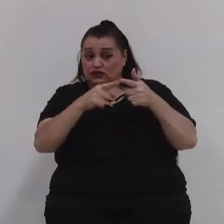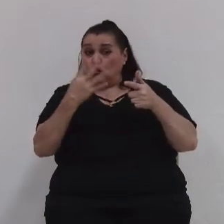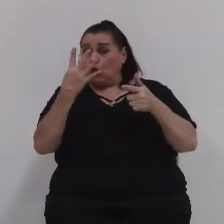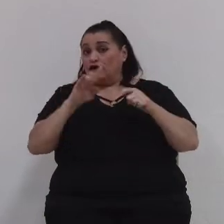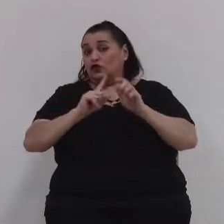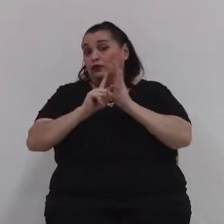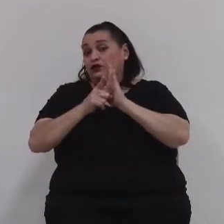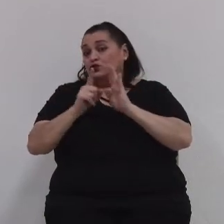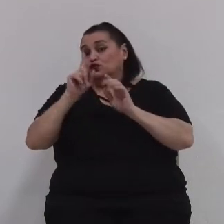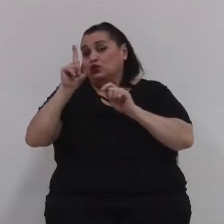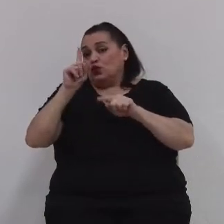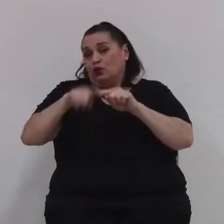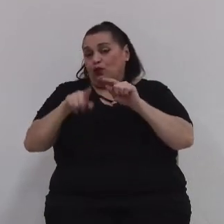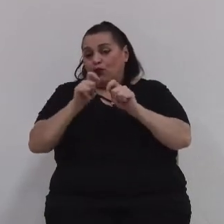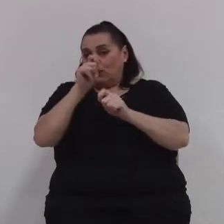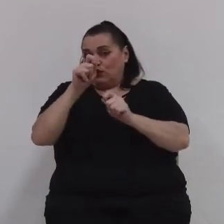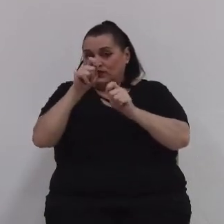podré entrar en detalle,